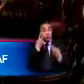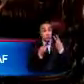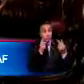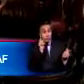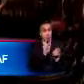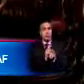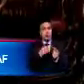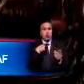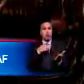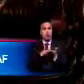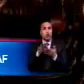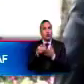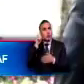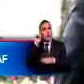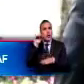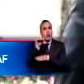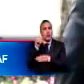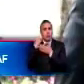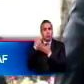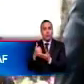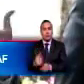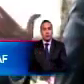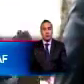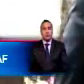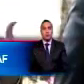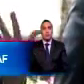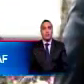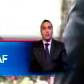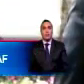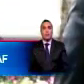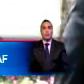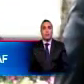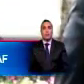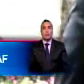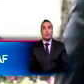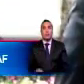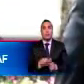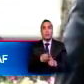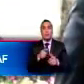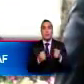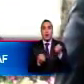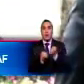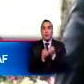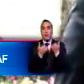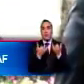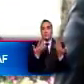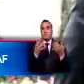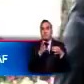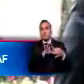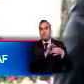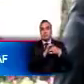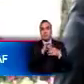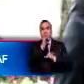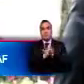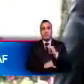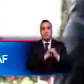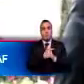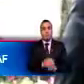ser un socio estratégico para el ecuador todo forma parte de este proyecto de tener el apoyo de toda la cooperación internacional